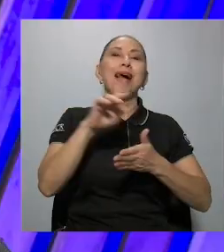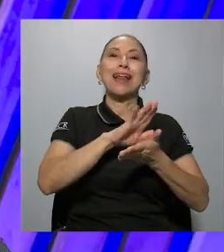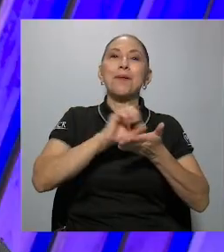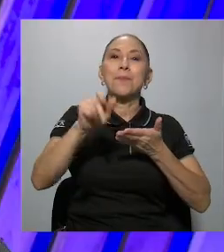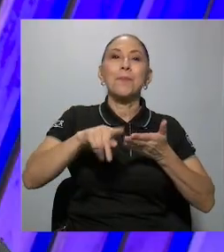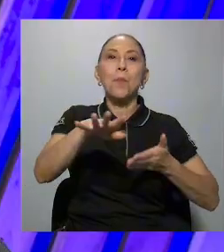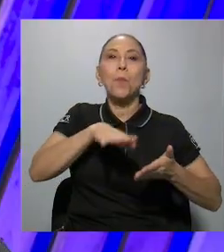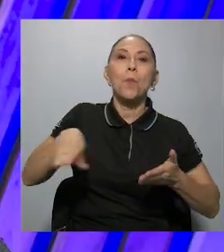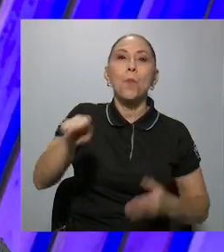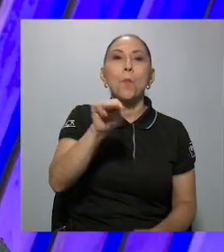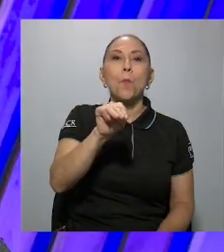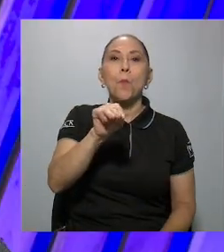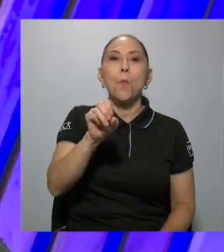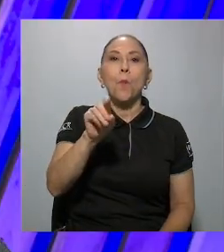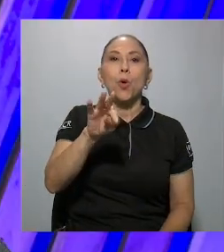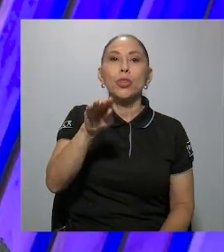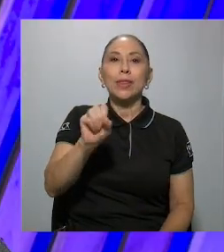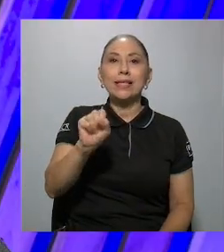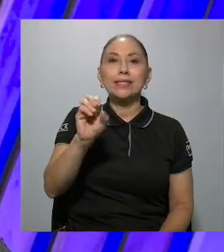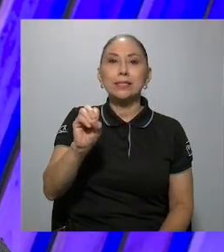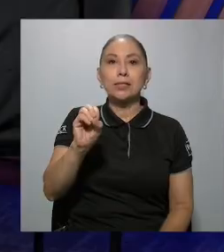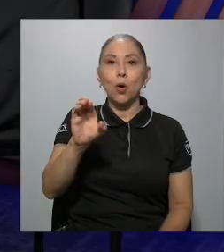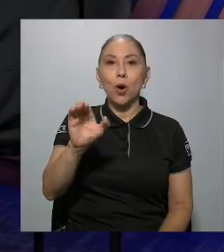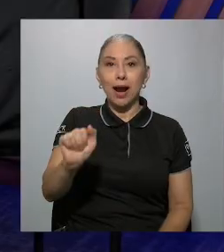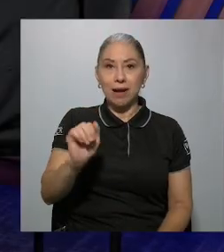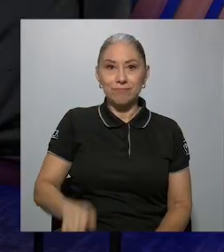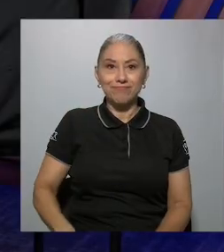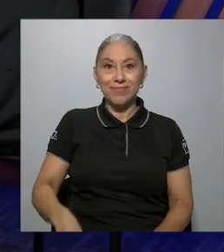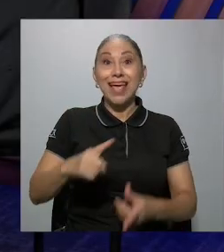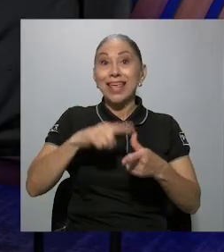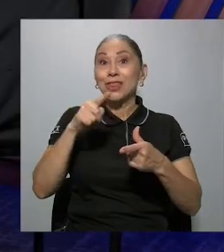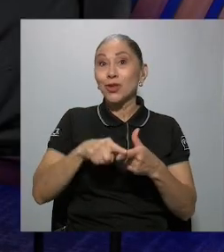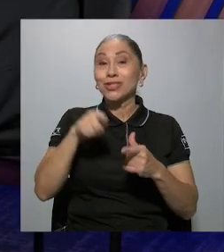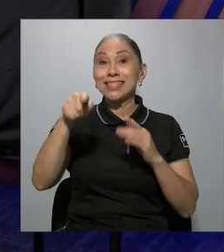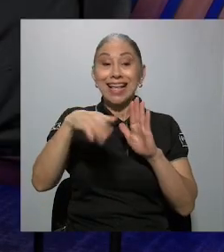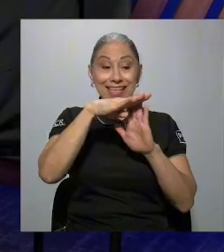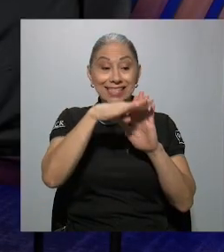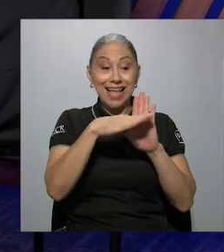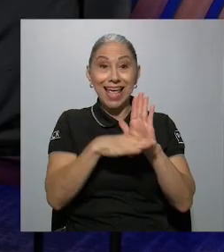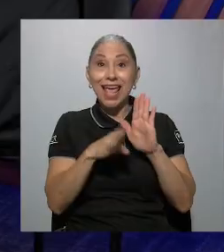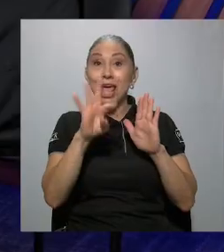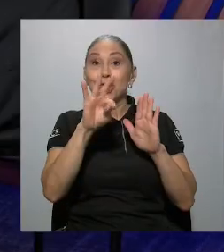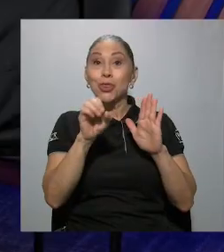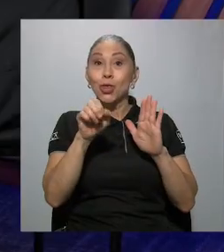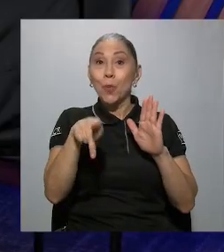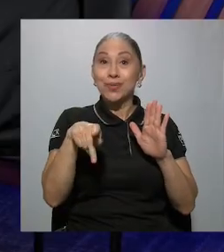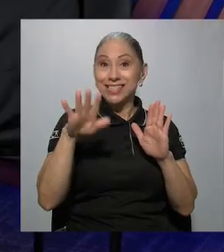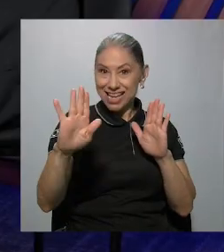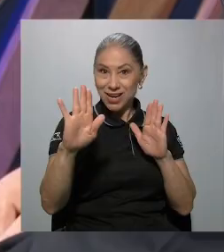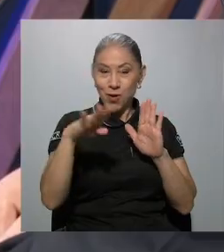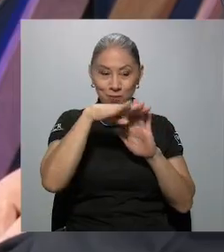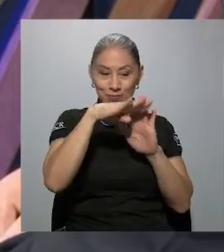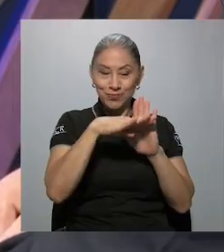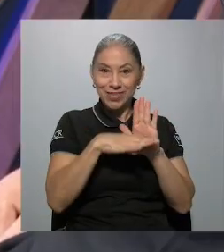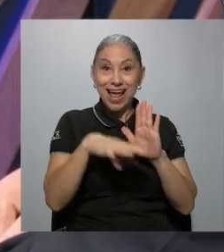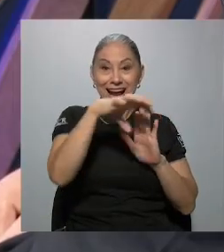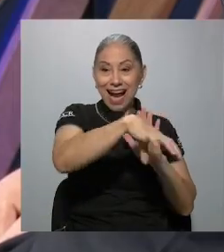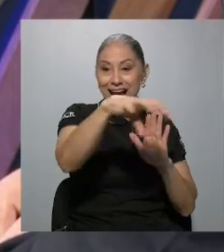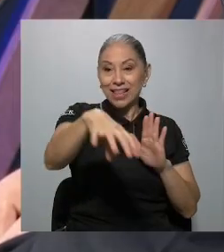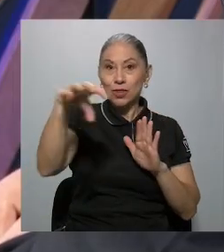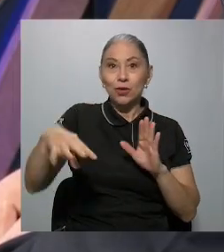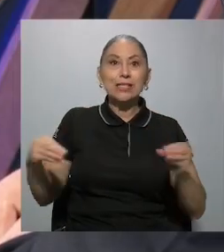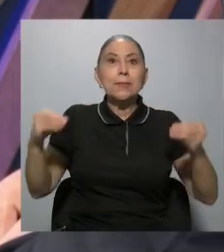para Montes de Oca? Para Montes de Oca. ¿Verdad? Entonces, en este top 5 de